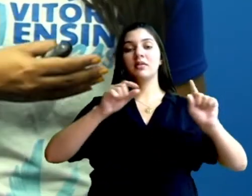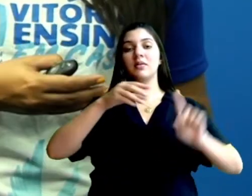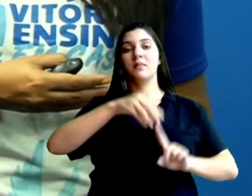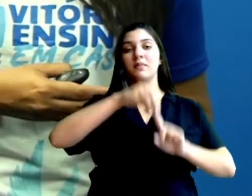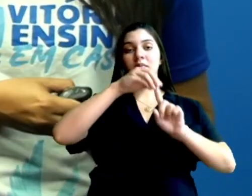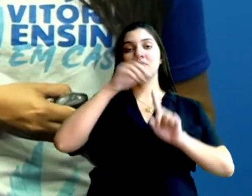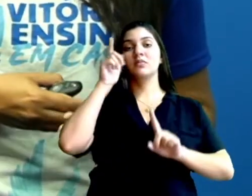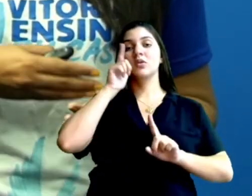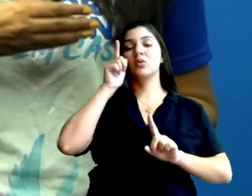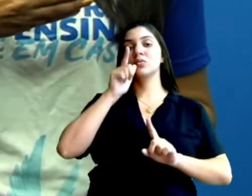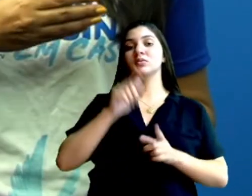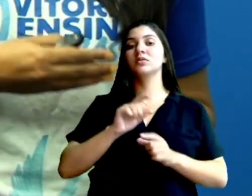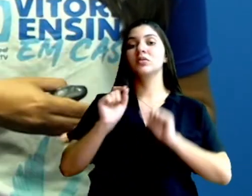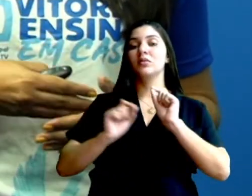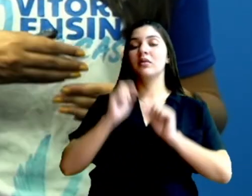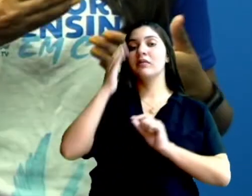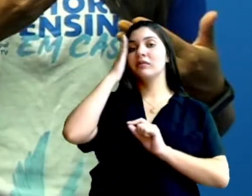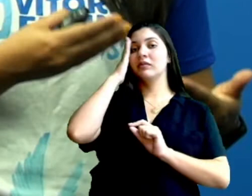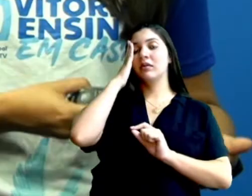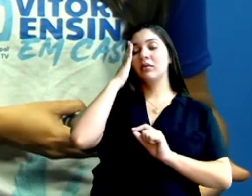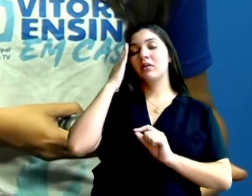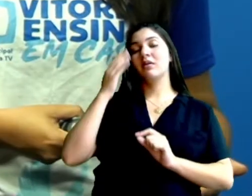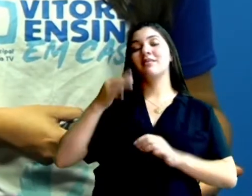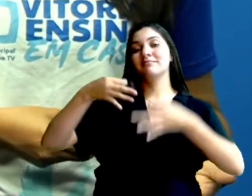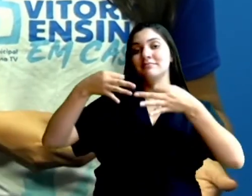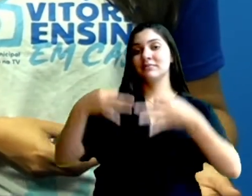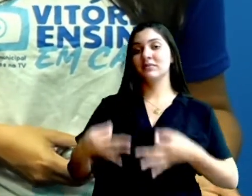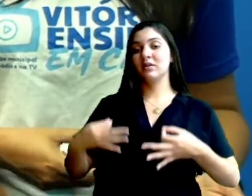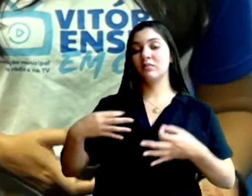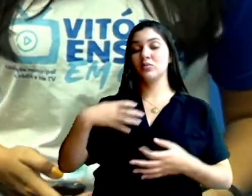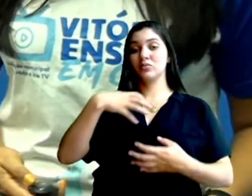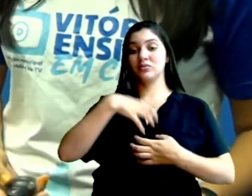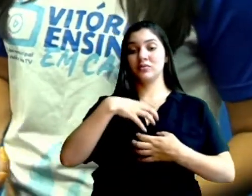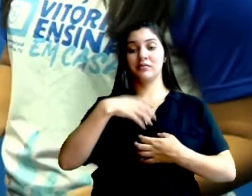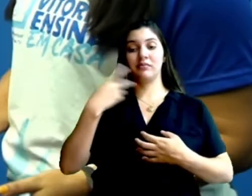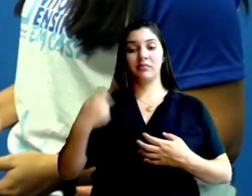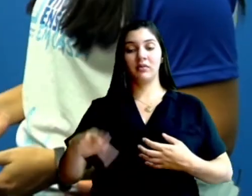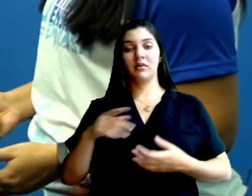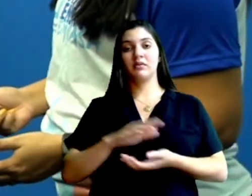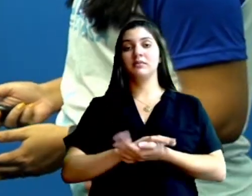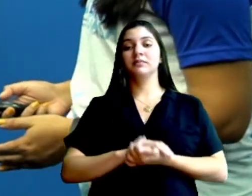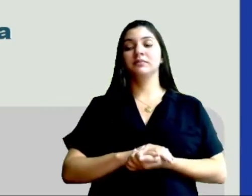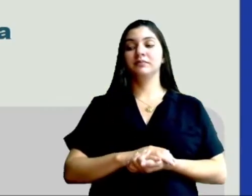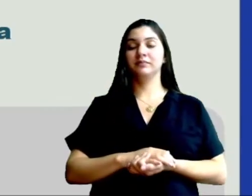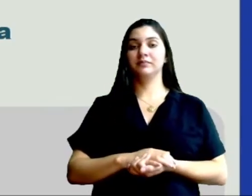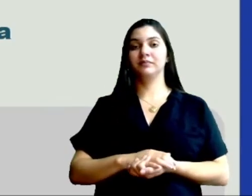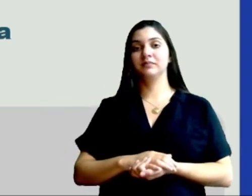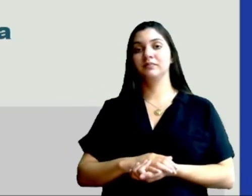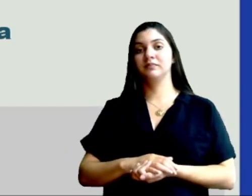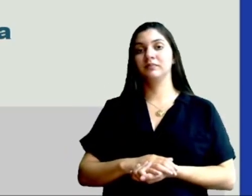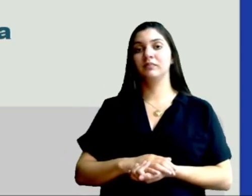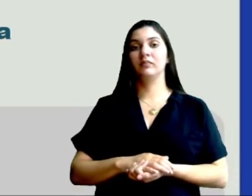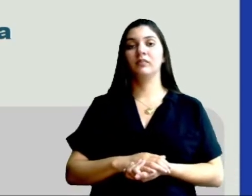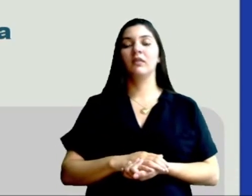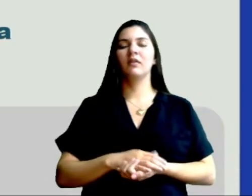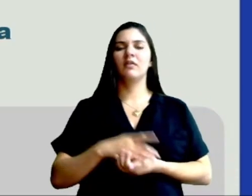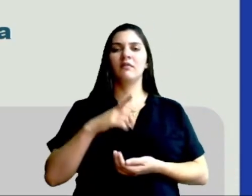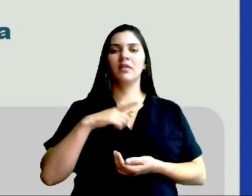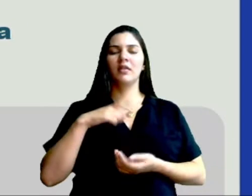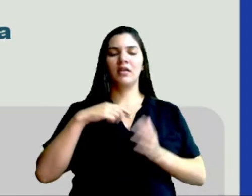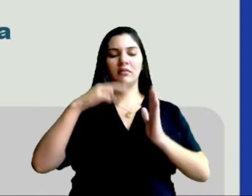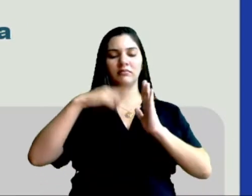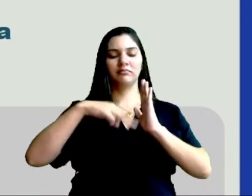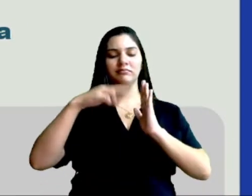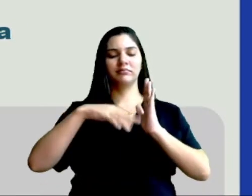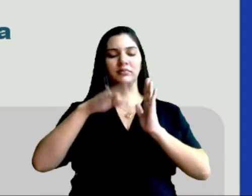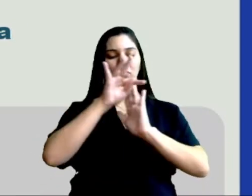gente conseguir entender exatamente o sentido dele. Vamos lá, então. A gente vai ler um